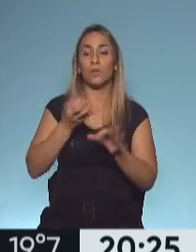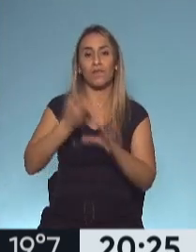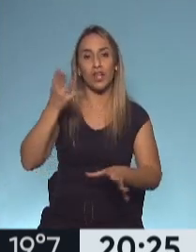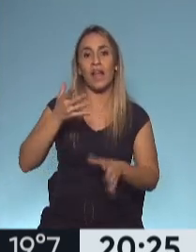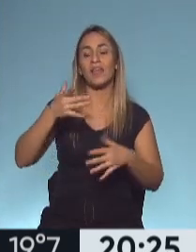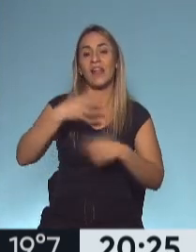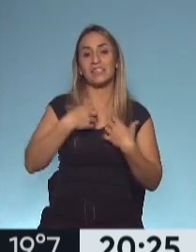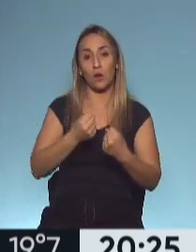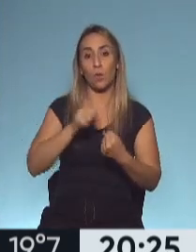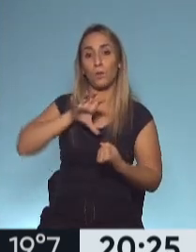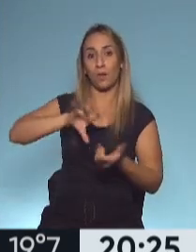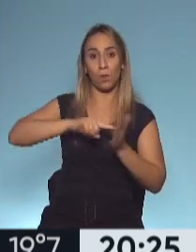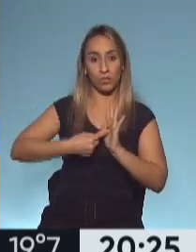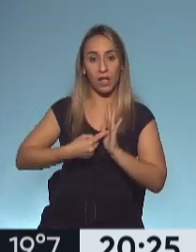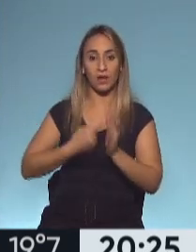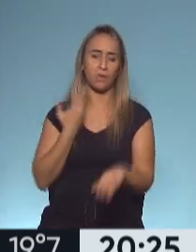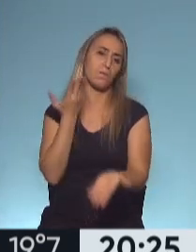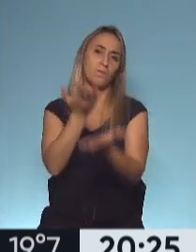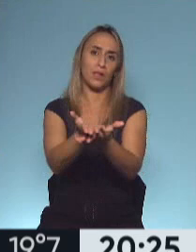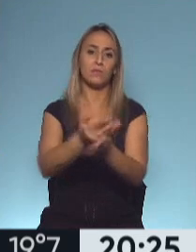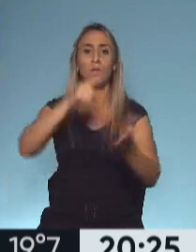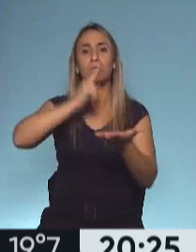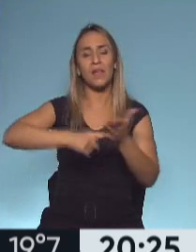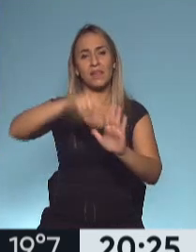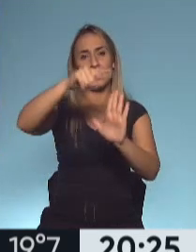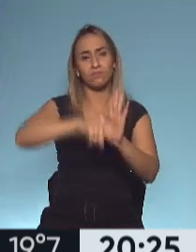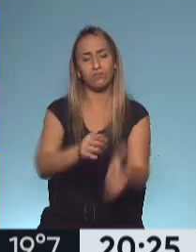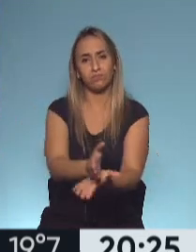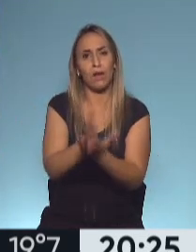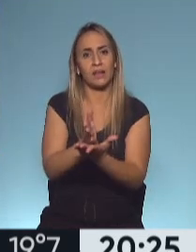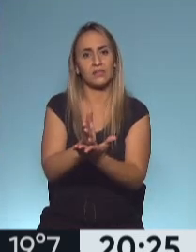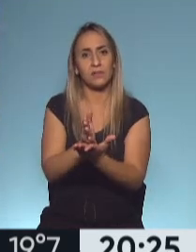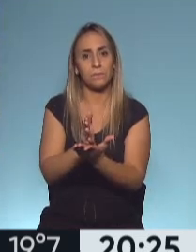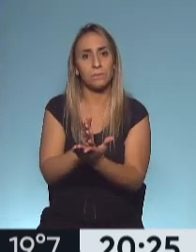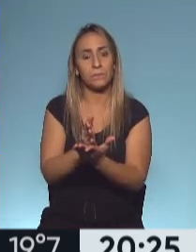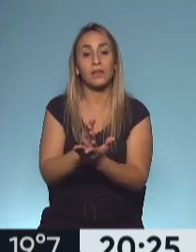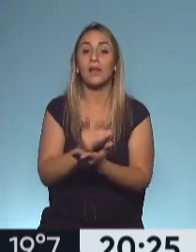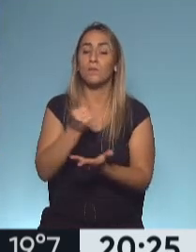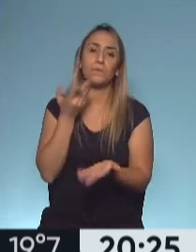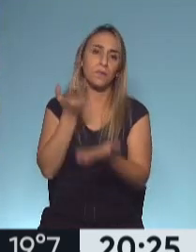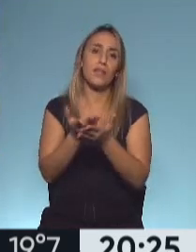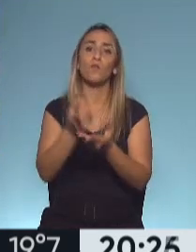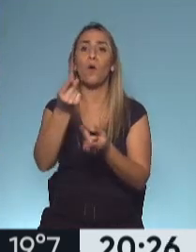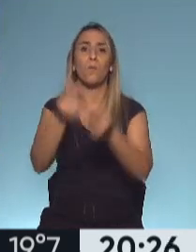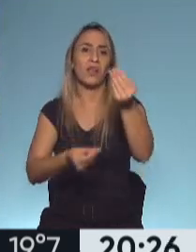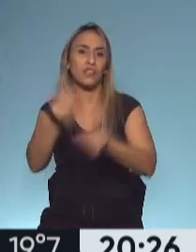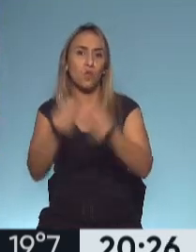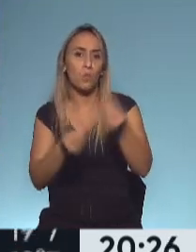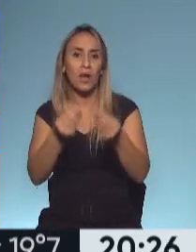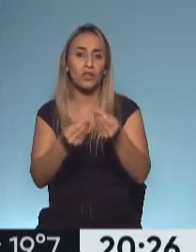de la provincia mayores medidas de restricción, y estamos planteando la necesidad de un presupuesto